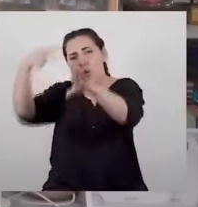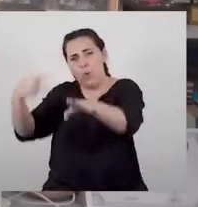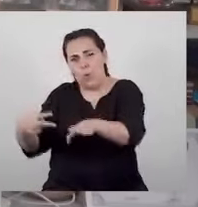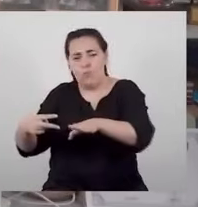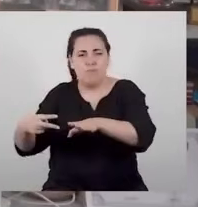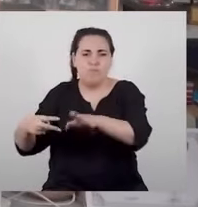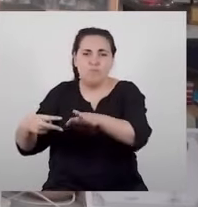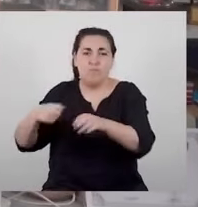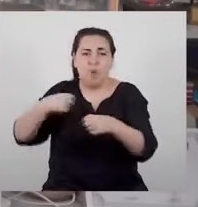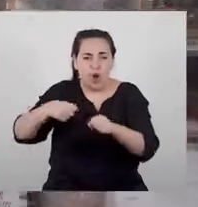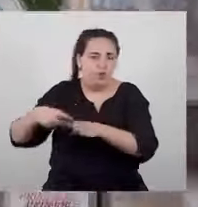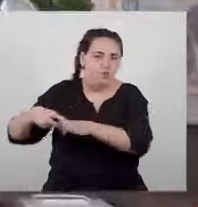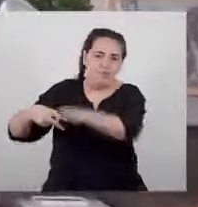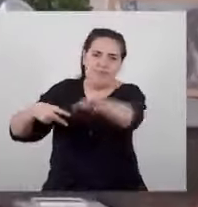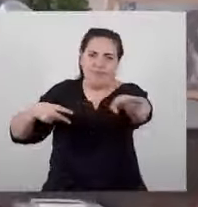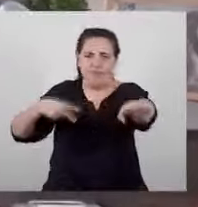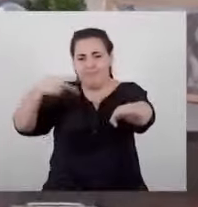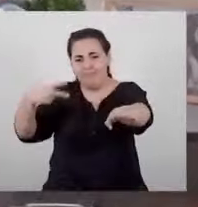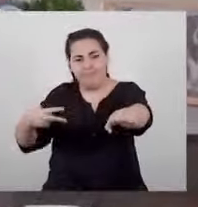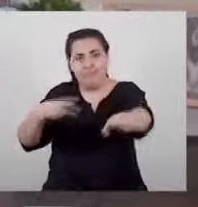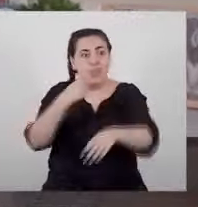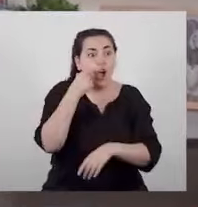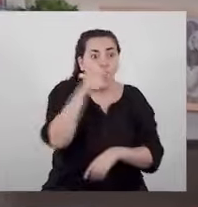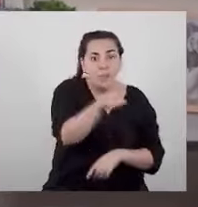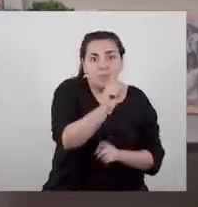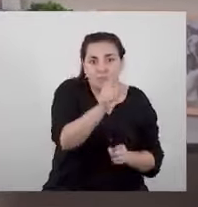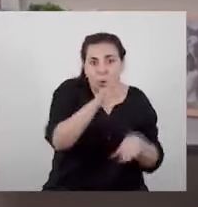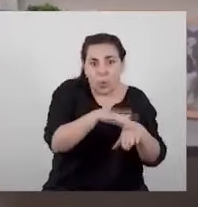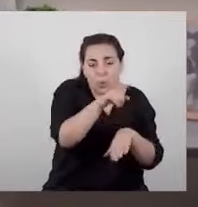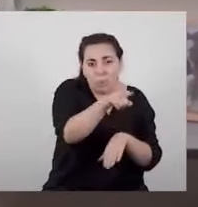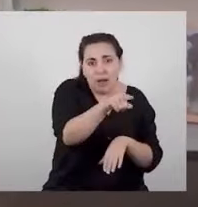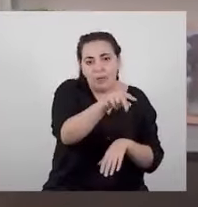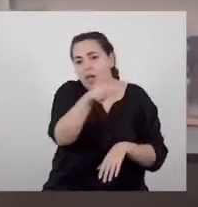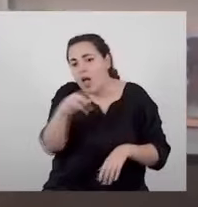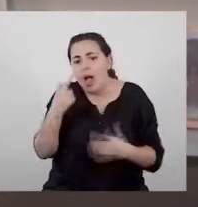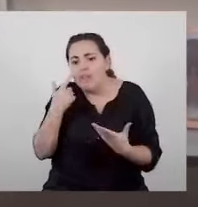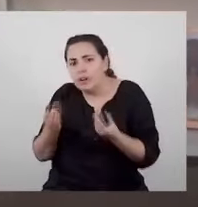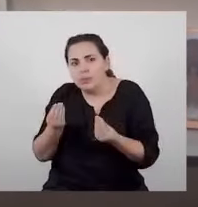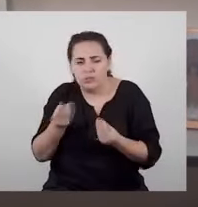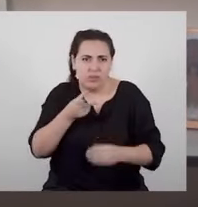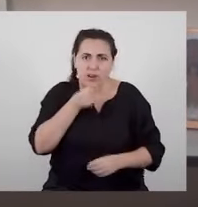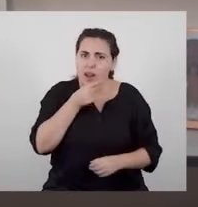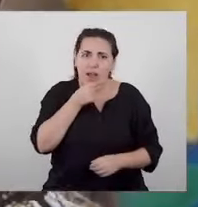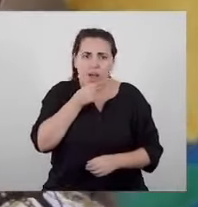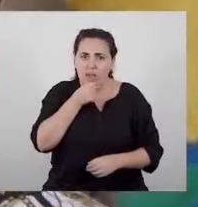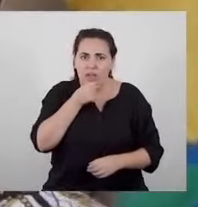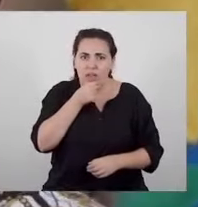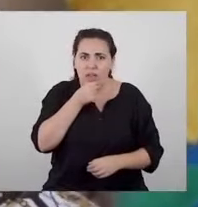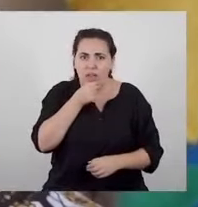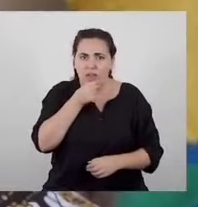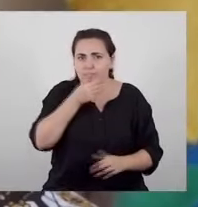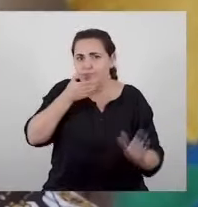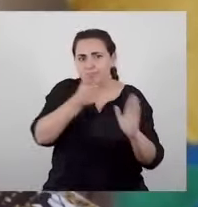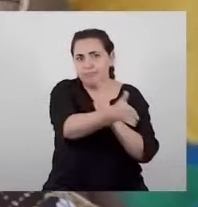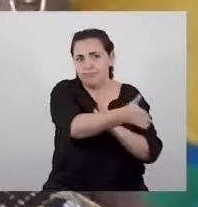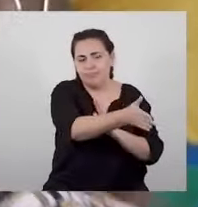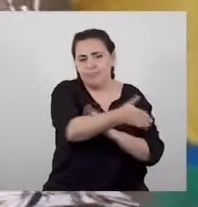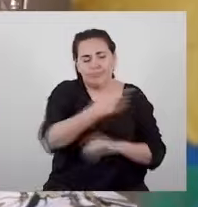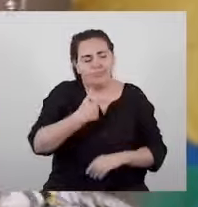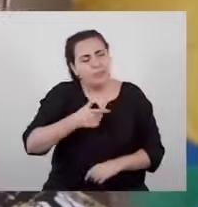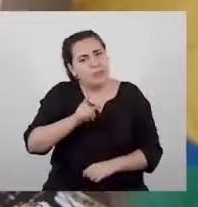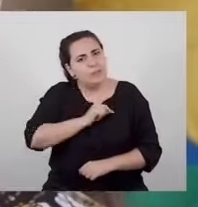y que este hombre no se acercó nunca a Lucas es lo que más me lastima que este